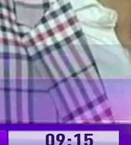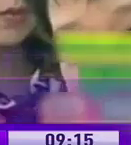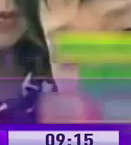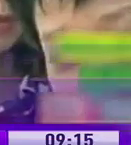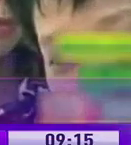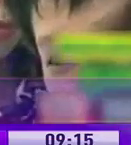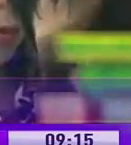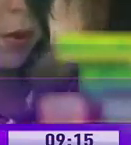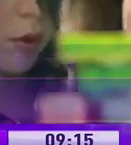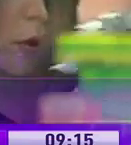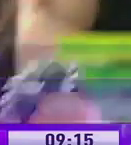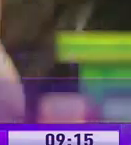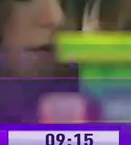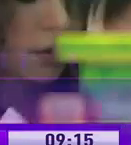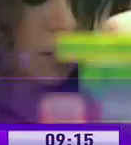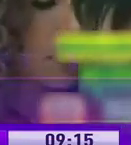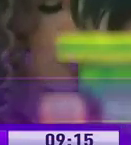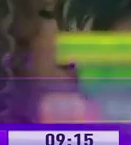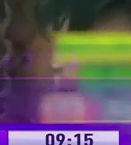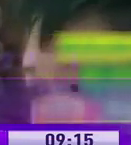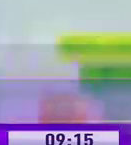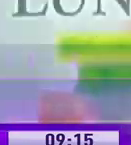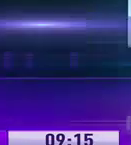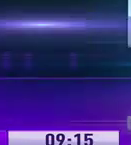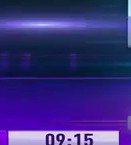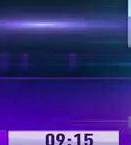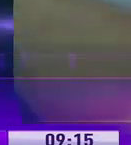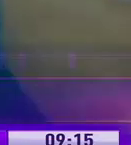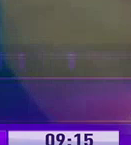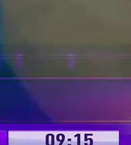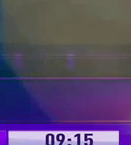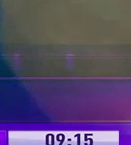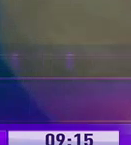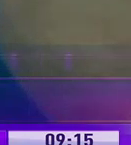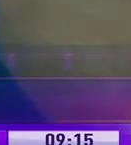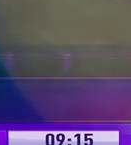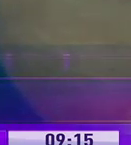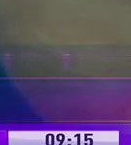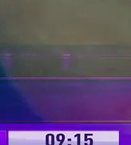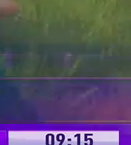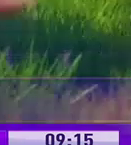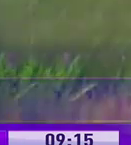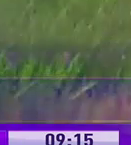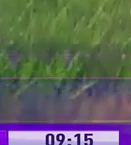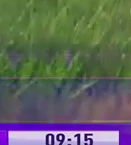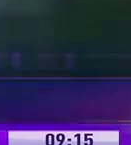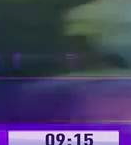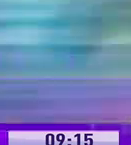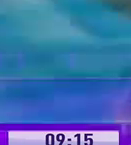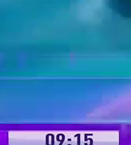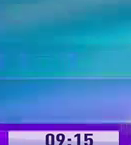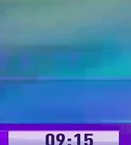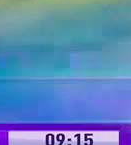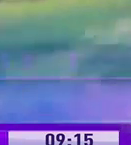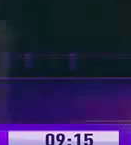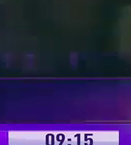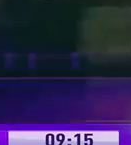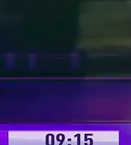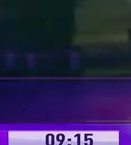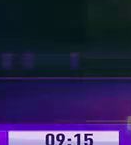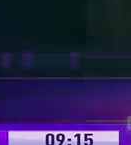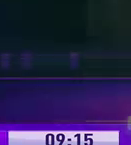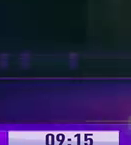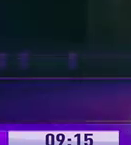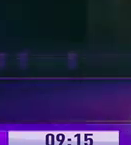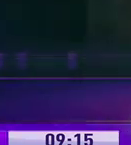detalles ya le tenemos al volver. Además, les vamos a contar cuáles son las películas más esperadas para el año